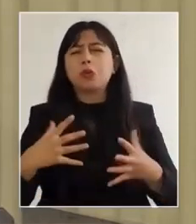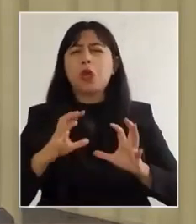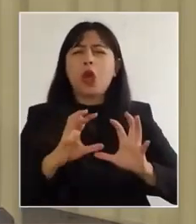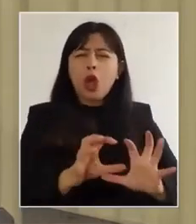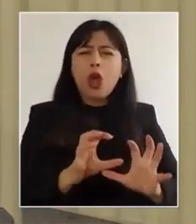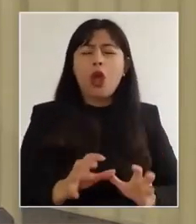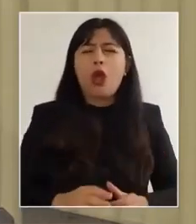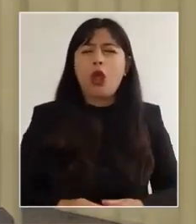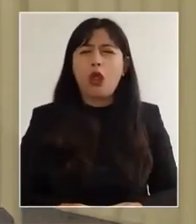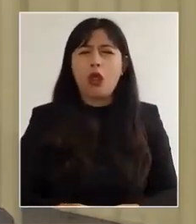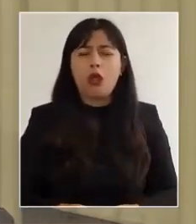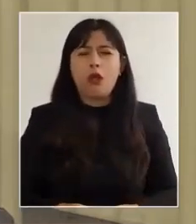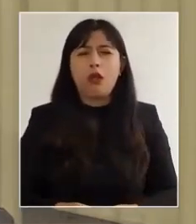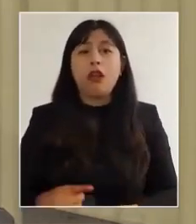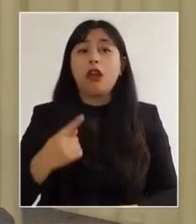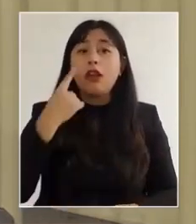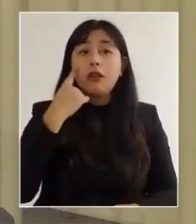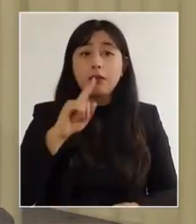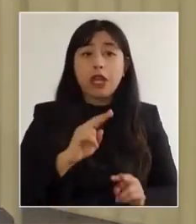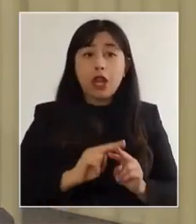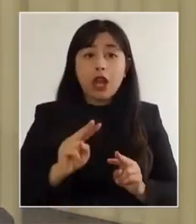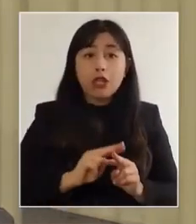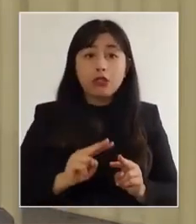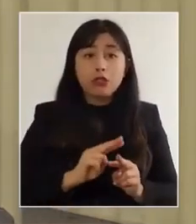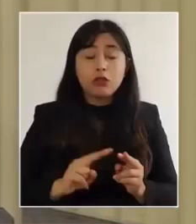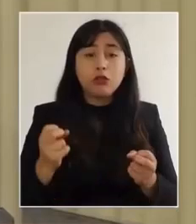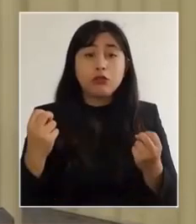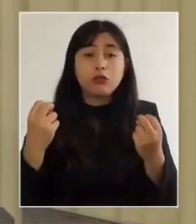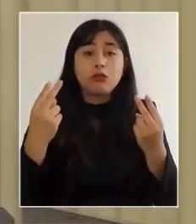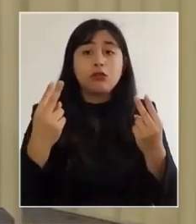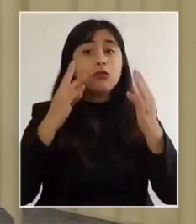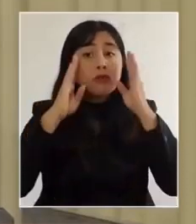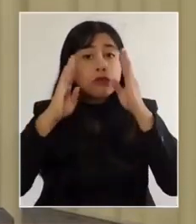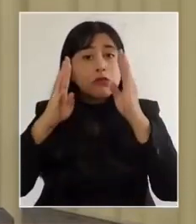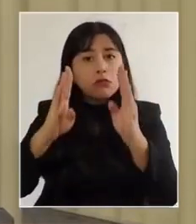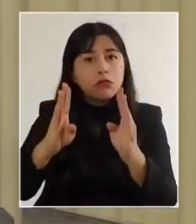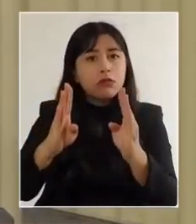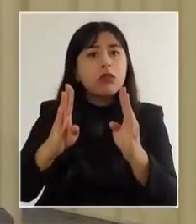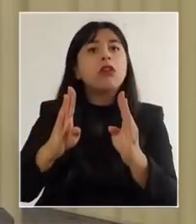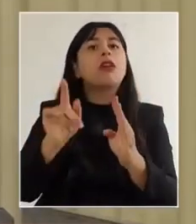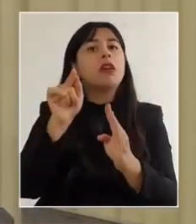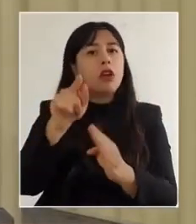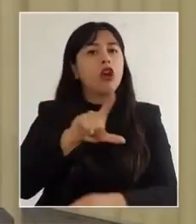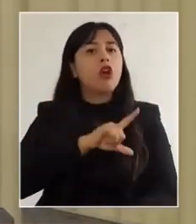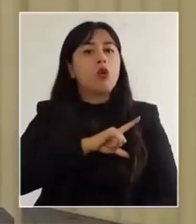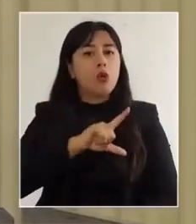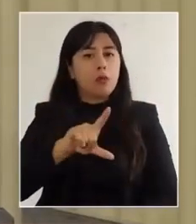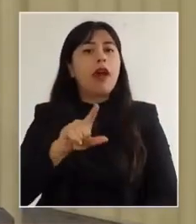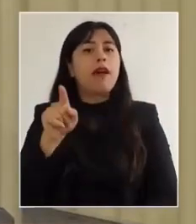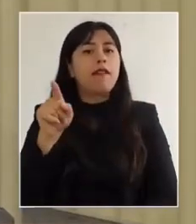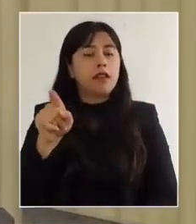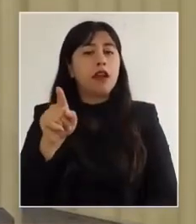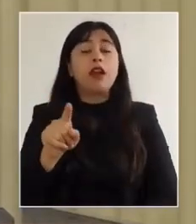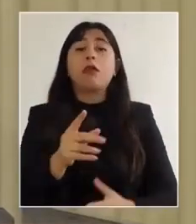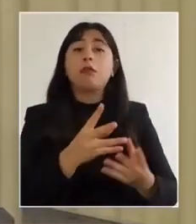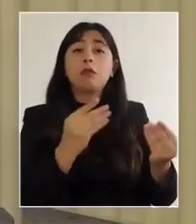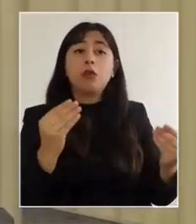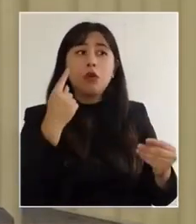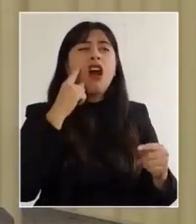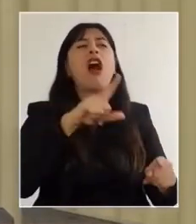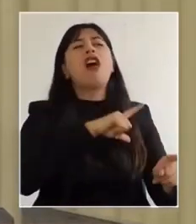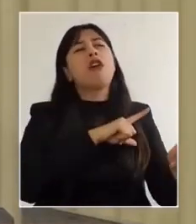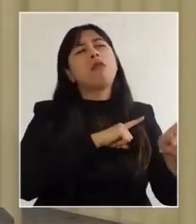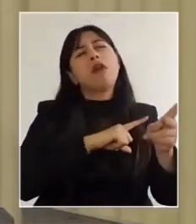pero la acción encaminarla hacia el culpable Porque mucha actitud culpaban a los demás